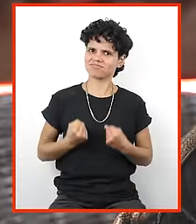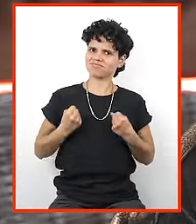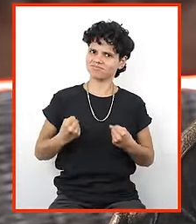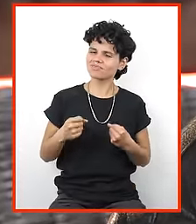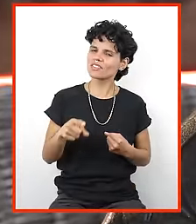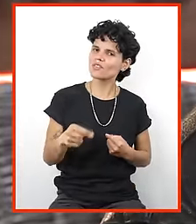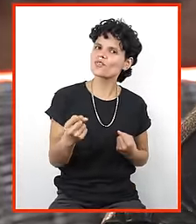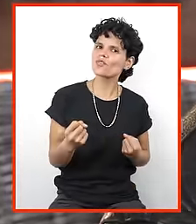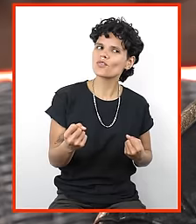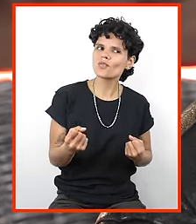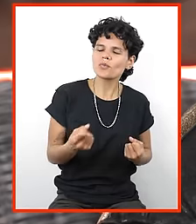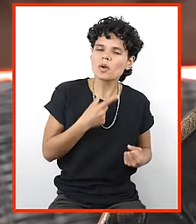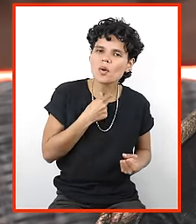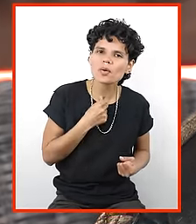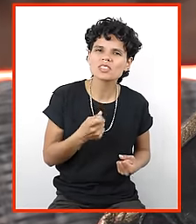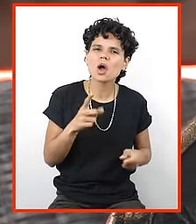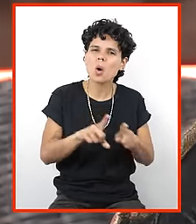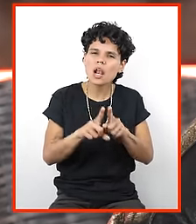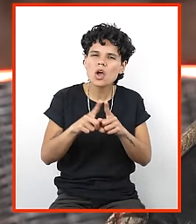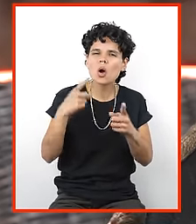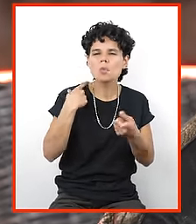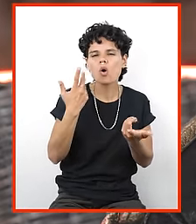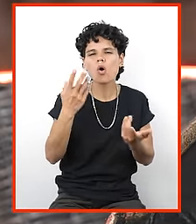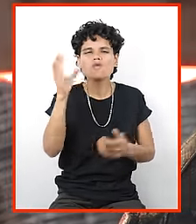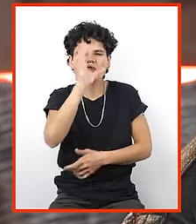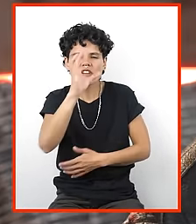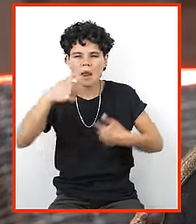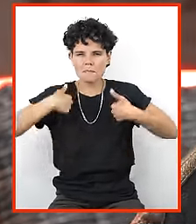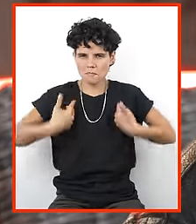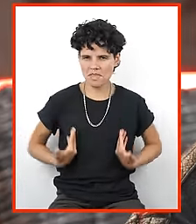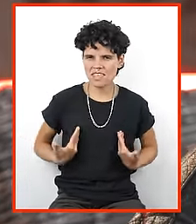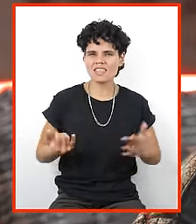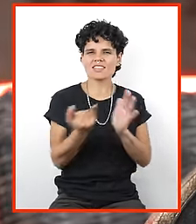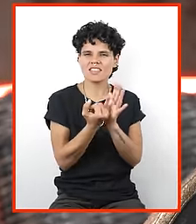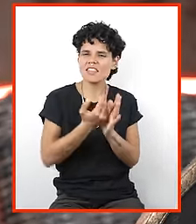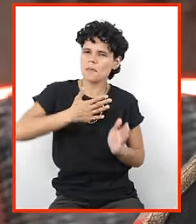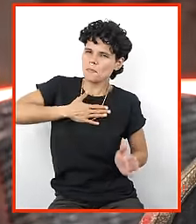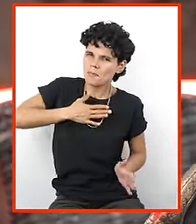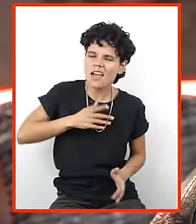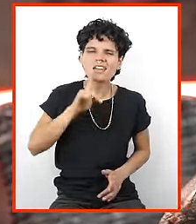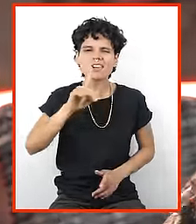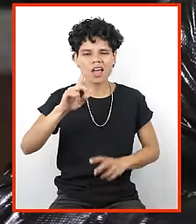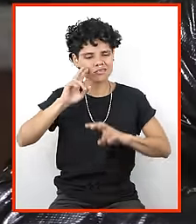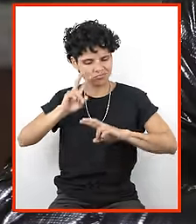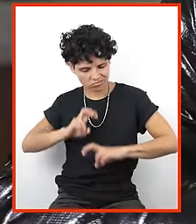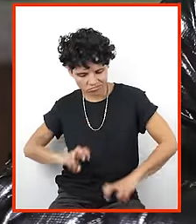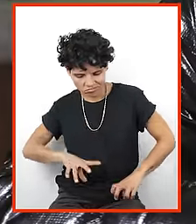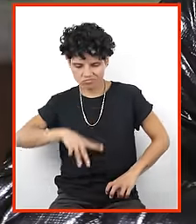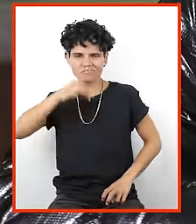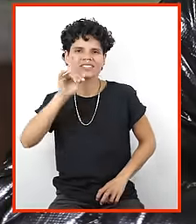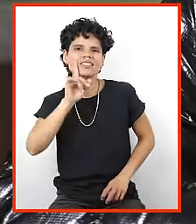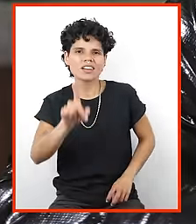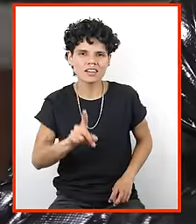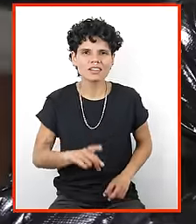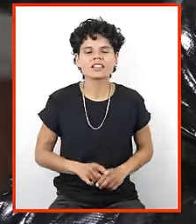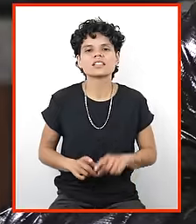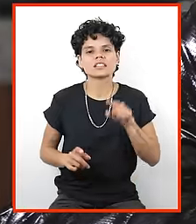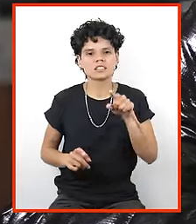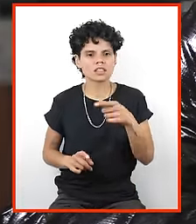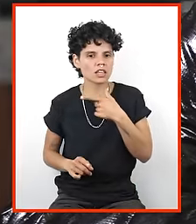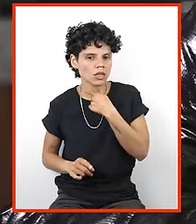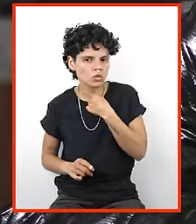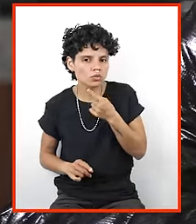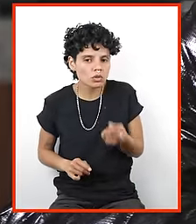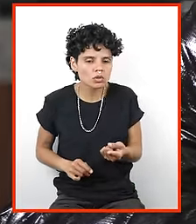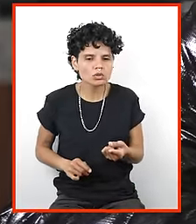como bien eso, como una exploración de más o menos ir encontrando un... ¿Y te gustó eso? ¿Hay vuelta atrás en eso? ¿O el